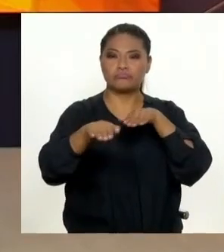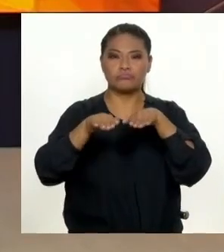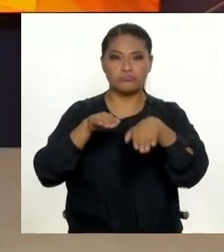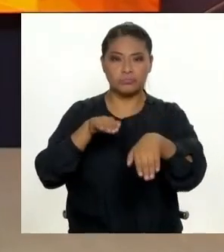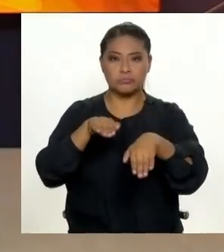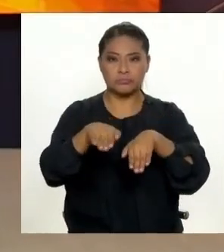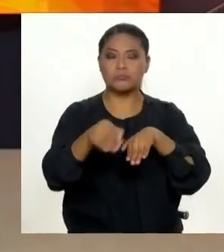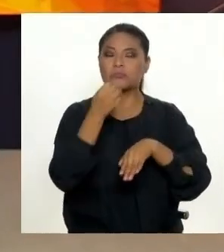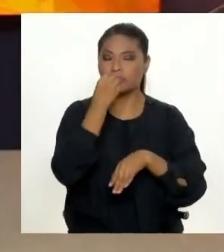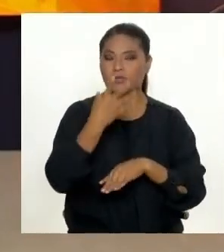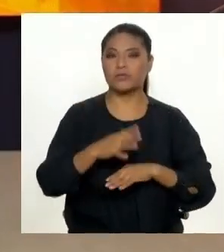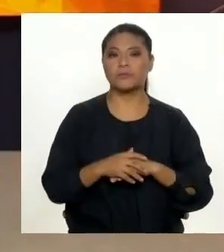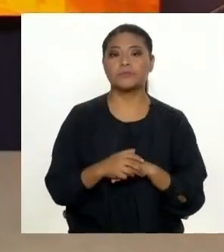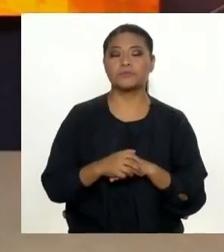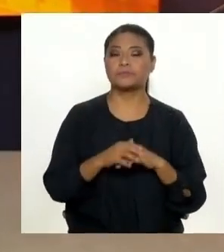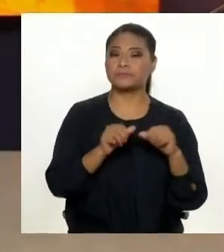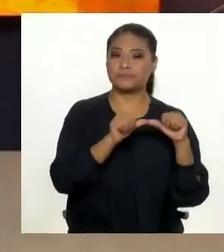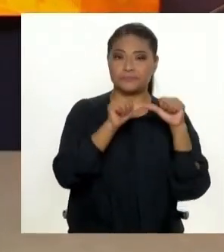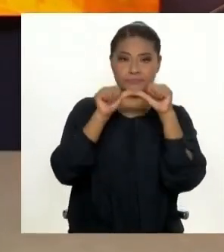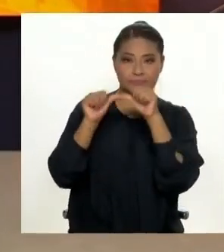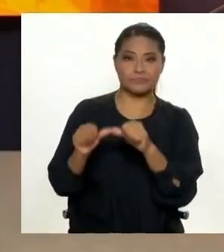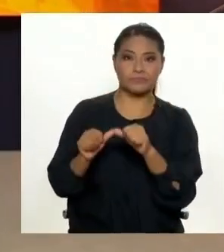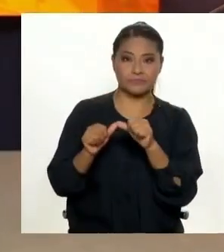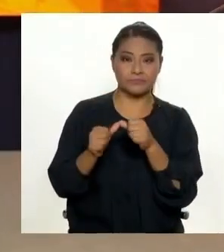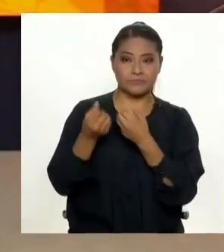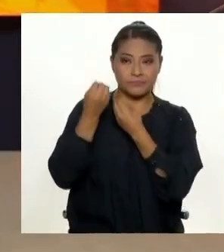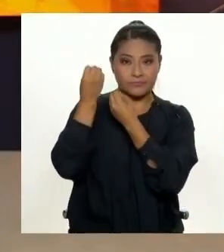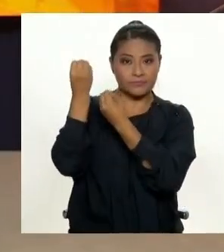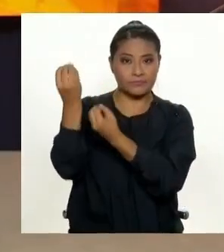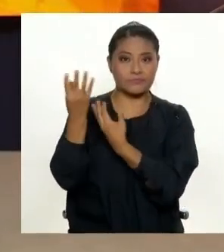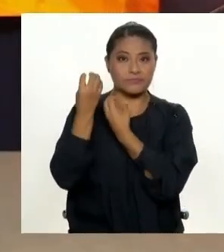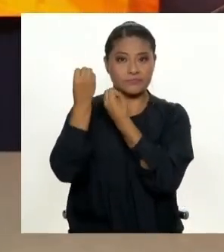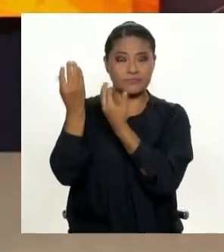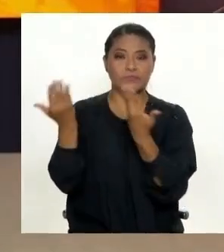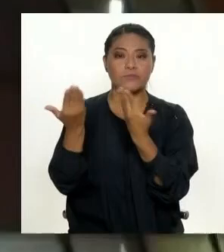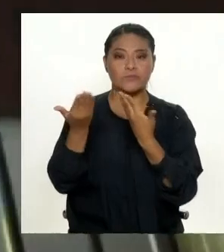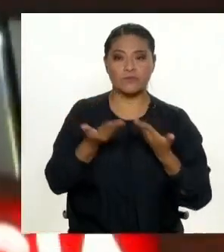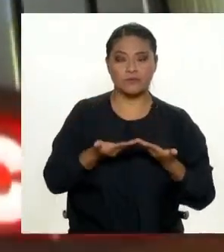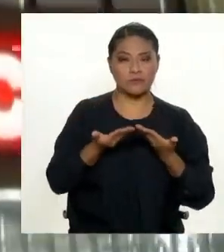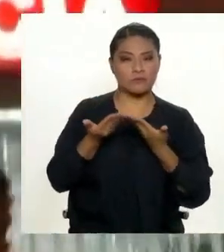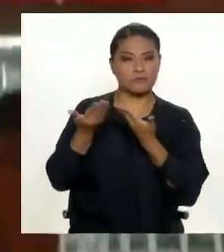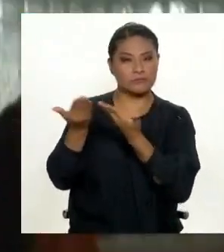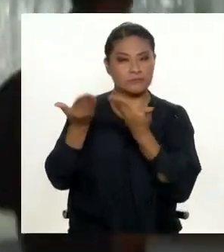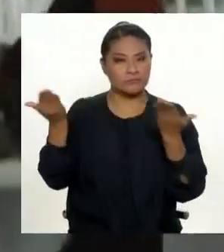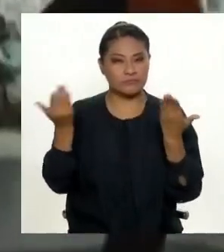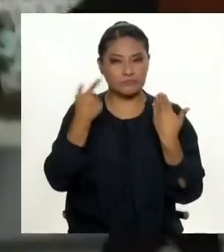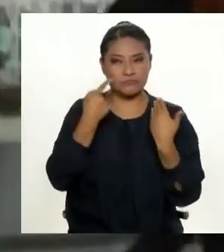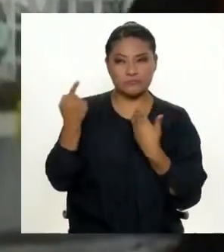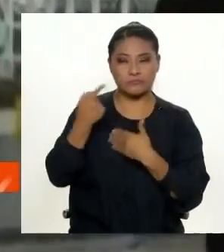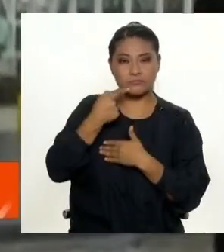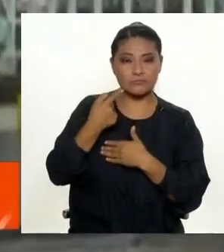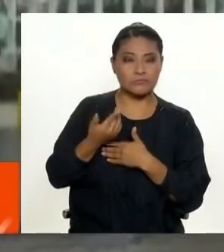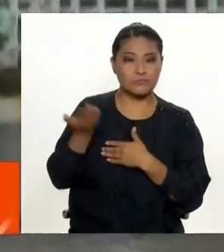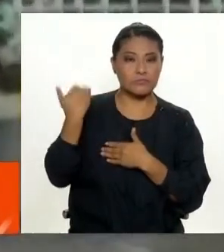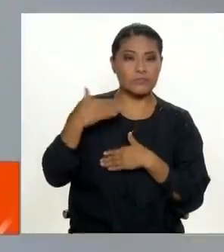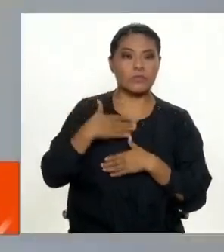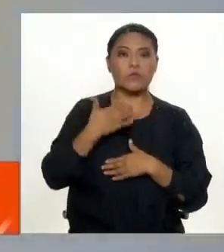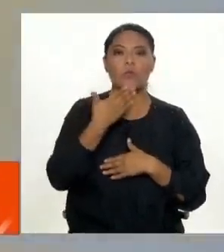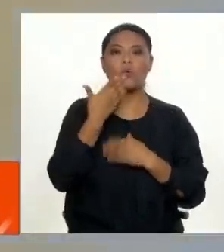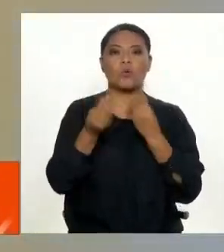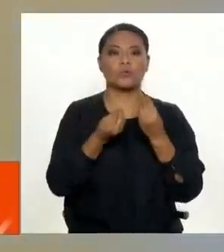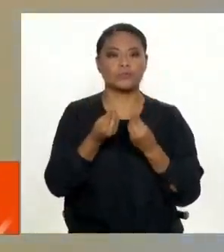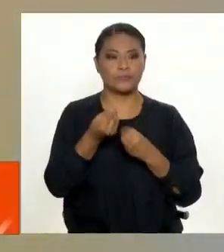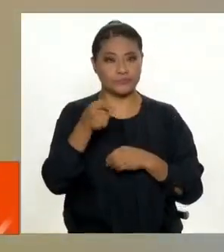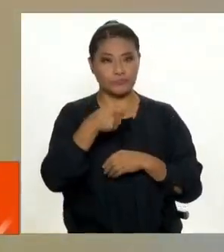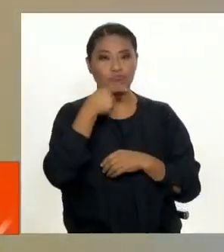específicamente. Amigos, vamos a continuar con más información y ahora vamos a darles un poco una actualización respecto al estado de salud